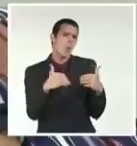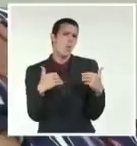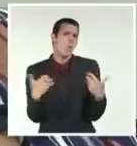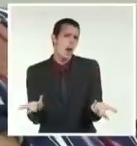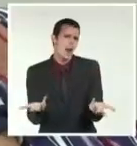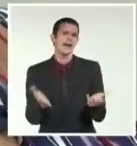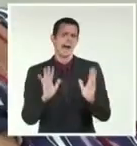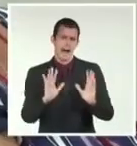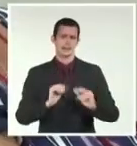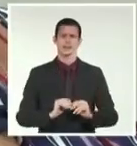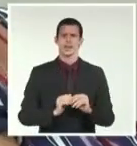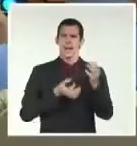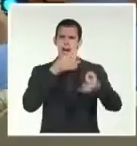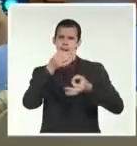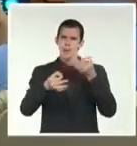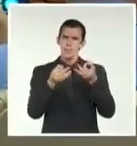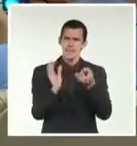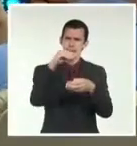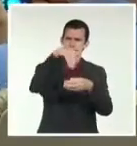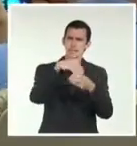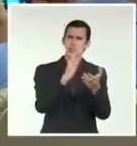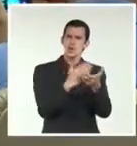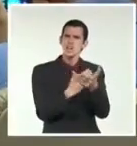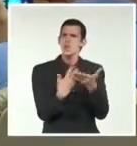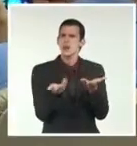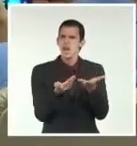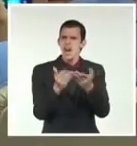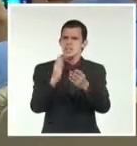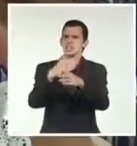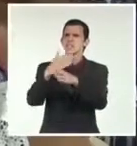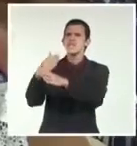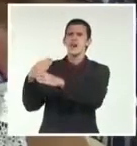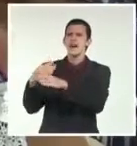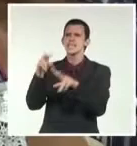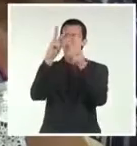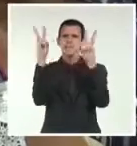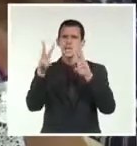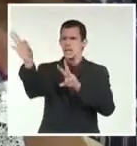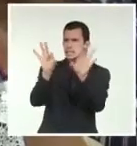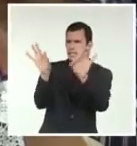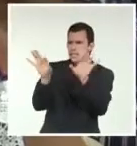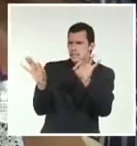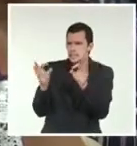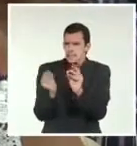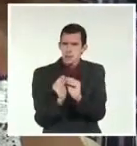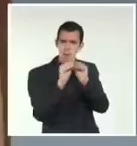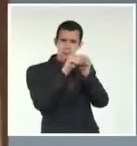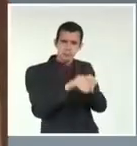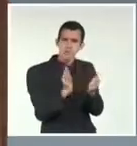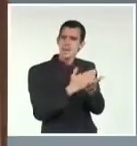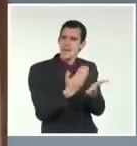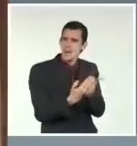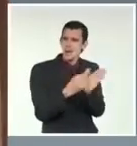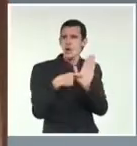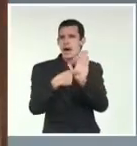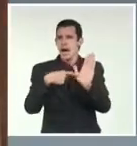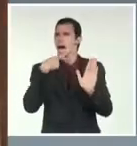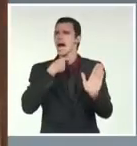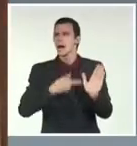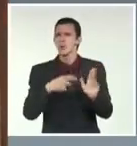artículos publicados en diferentes plataformas, los cuales analizan problemáticas sociales pocas veces abordados como la pobreza,